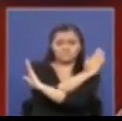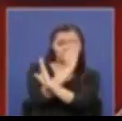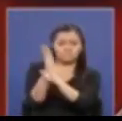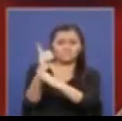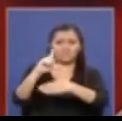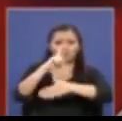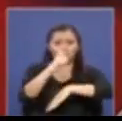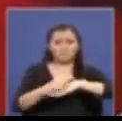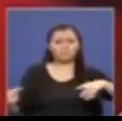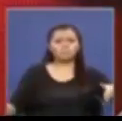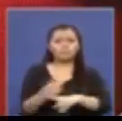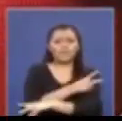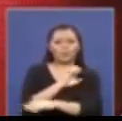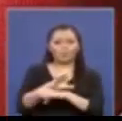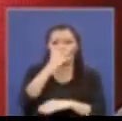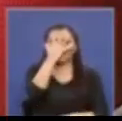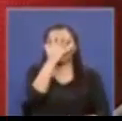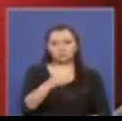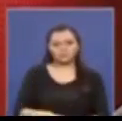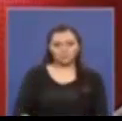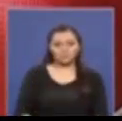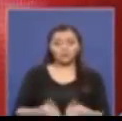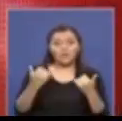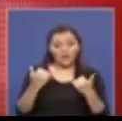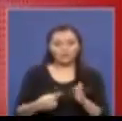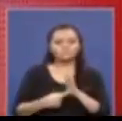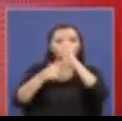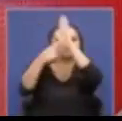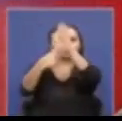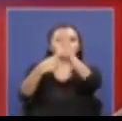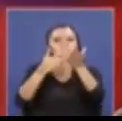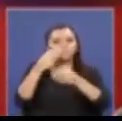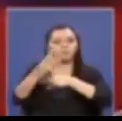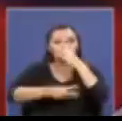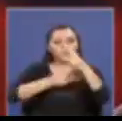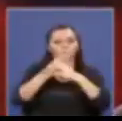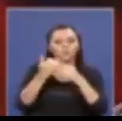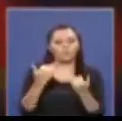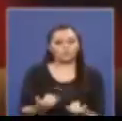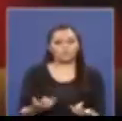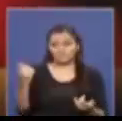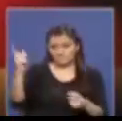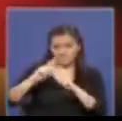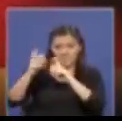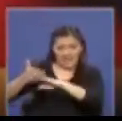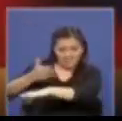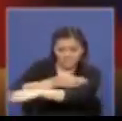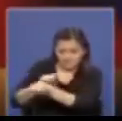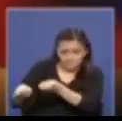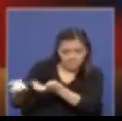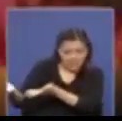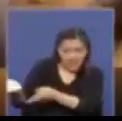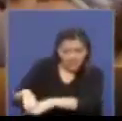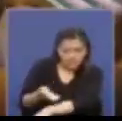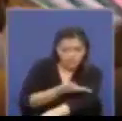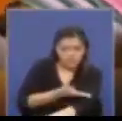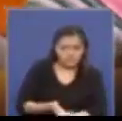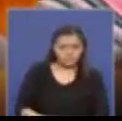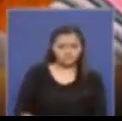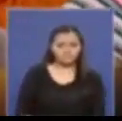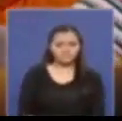del continente, ¿verdad? Ahora somos referencia para el continente y para el mundo entero. Prohibido olvidar, compatriota. Ya